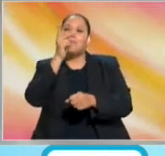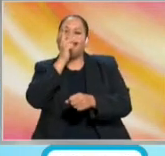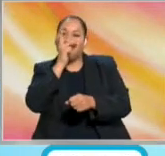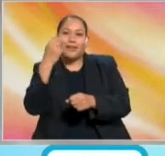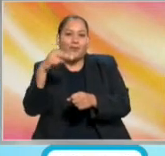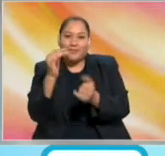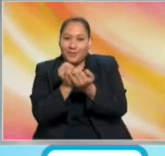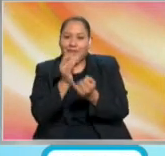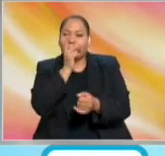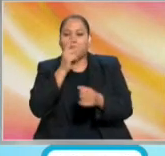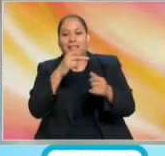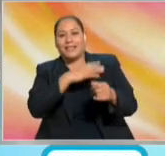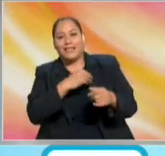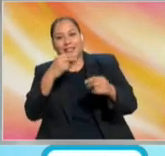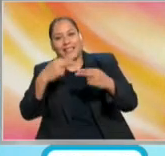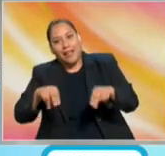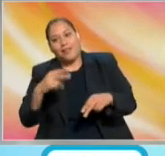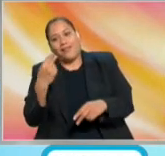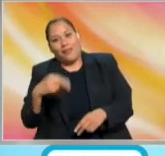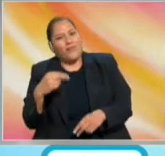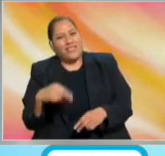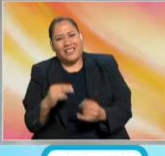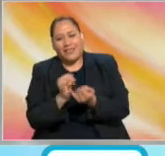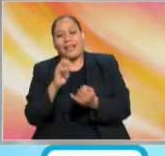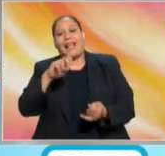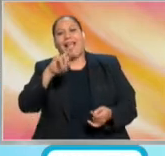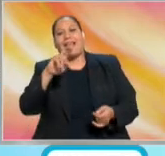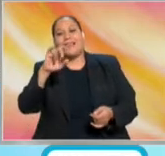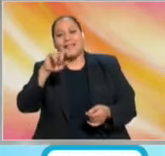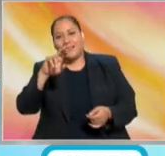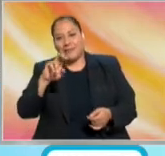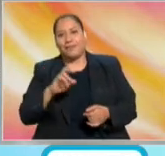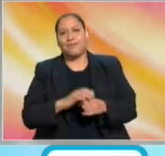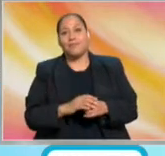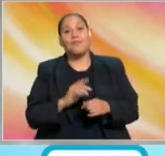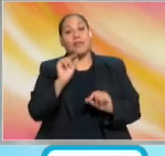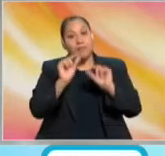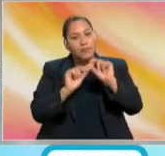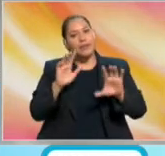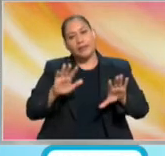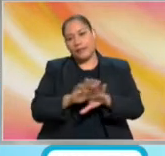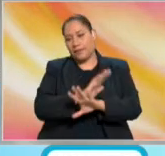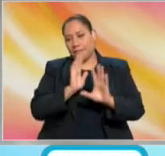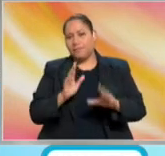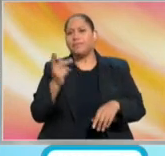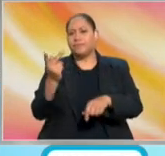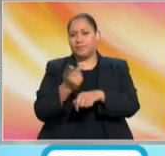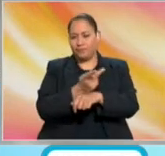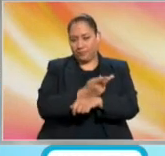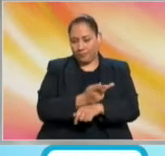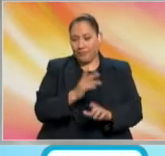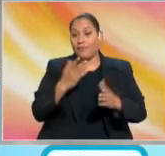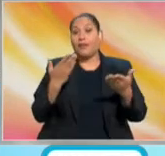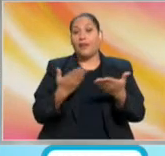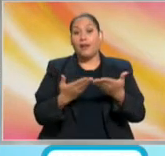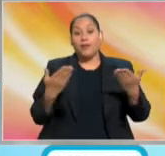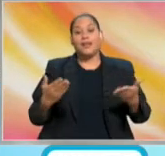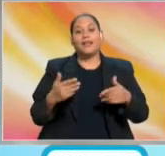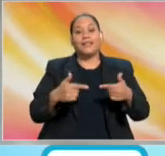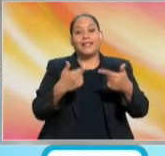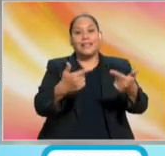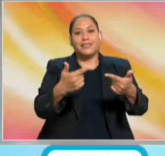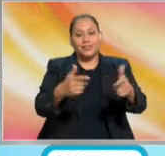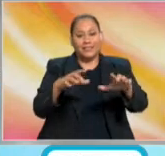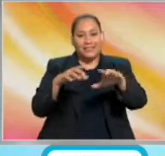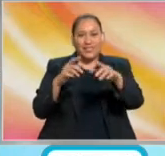quinto. No, ya. Los reyes ya ustedes, ¿no? Y eso ya fue cambiando poco a poco. ¿Qué pasa? Viene esta generación X.